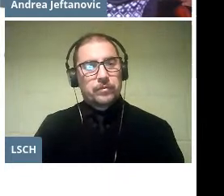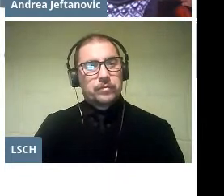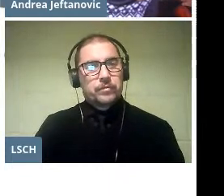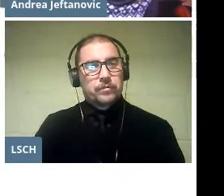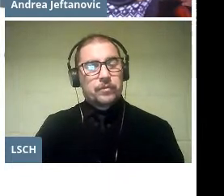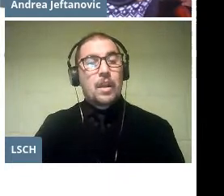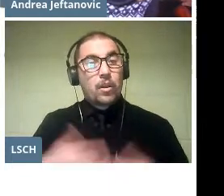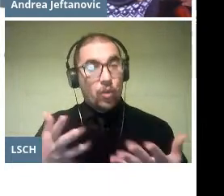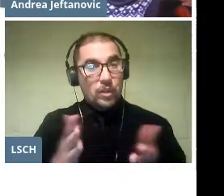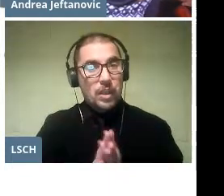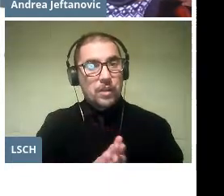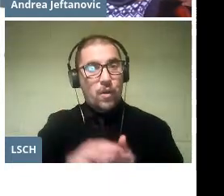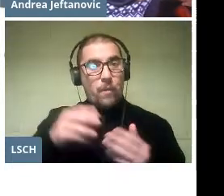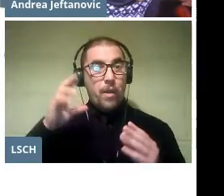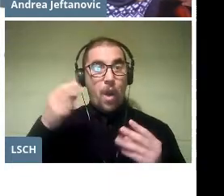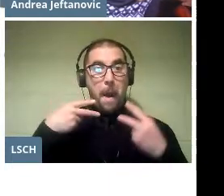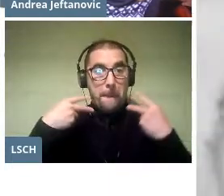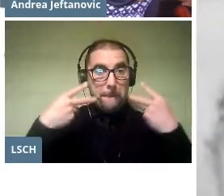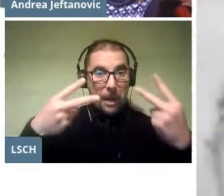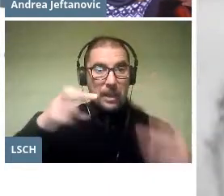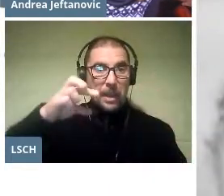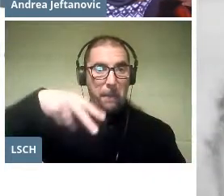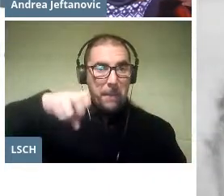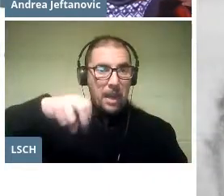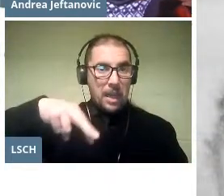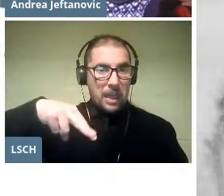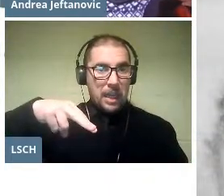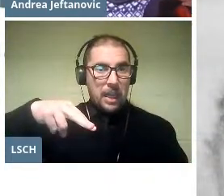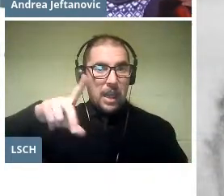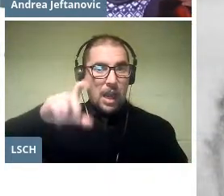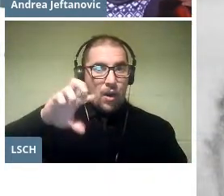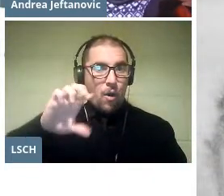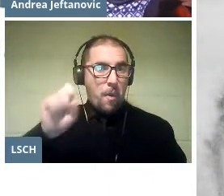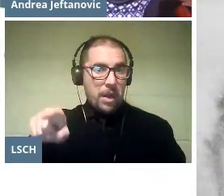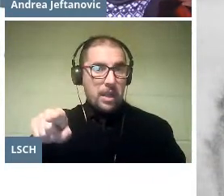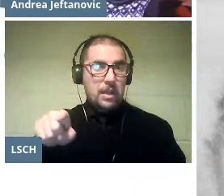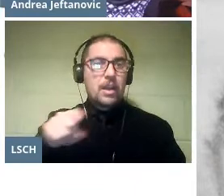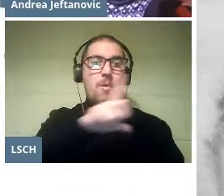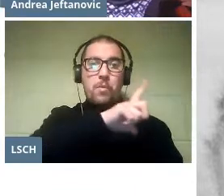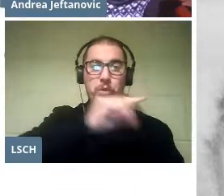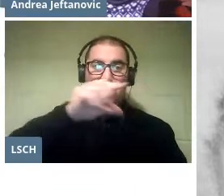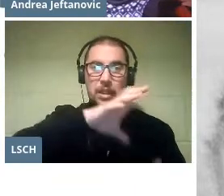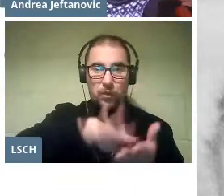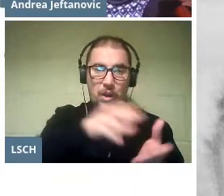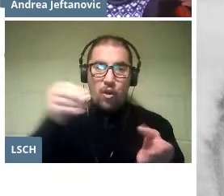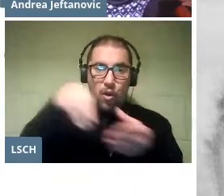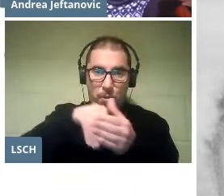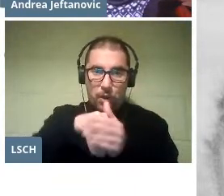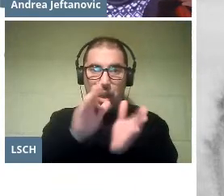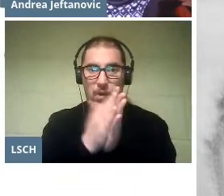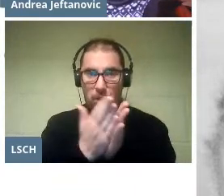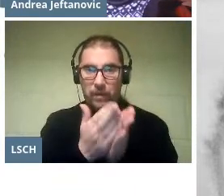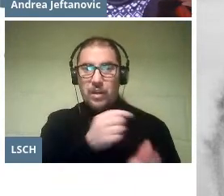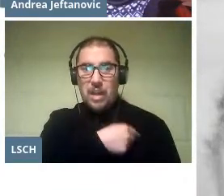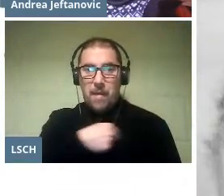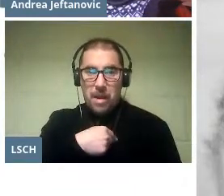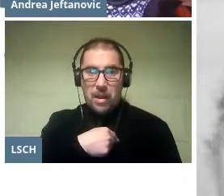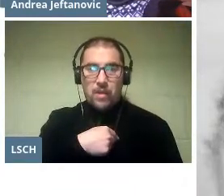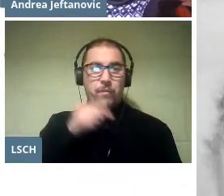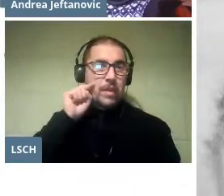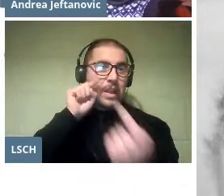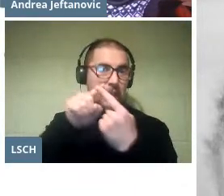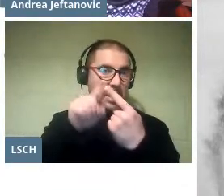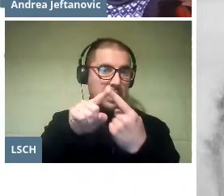De modo que en estos viajes de Penélope, que es Alditaca, los reuní en un libro que se llama Destinos Errantes, está en la